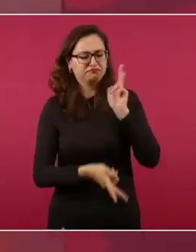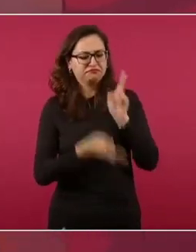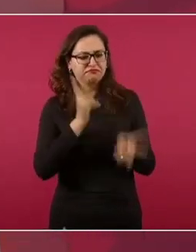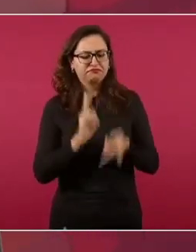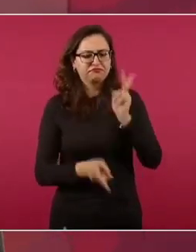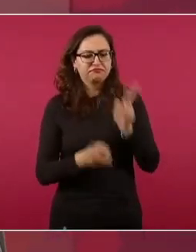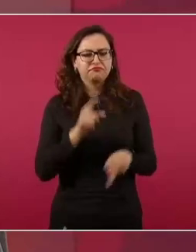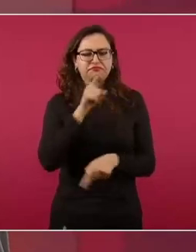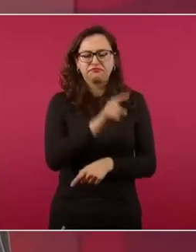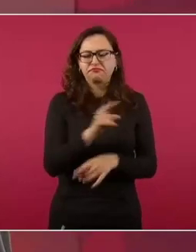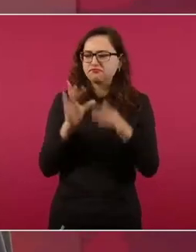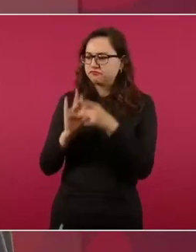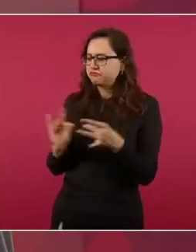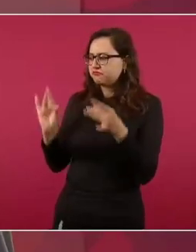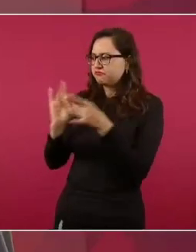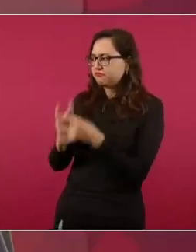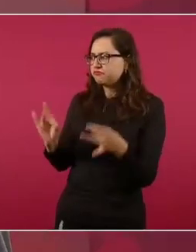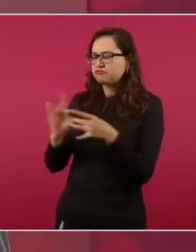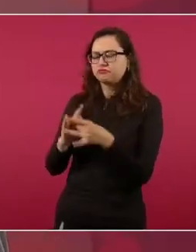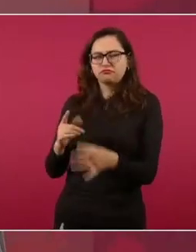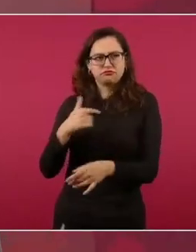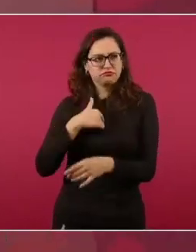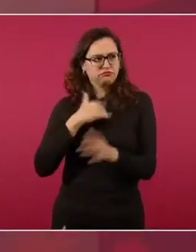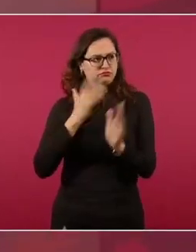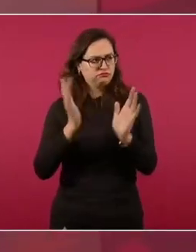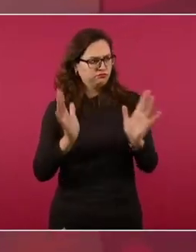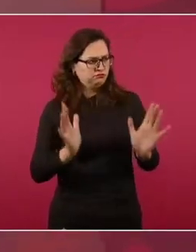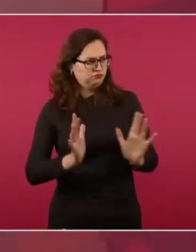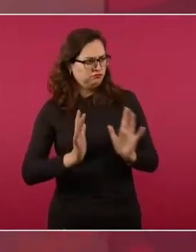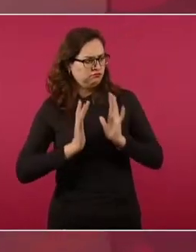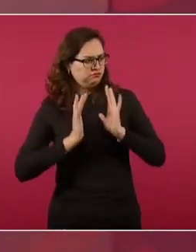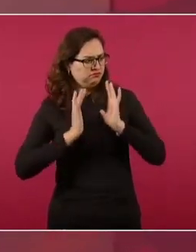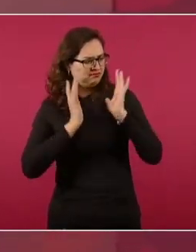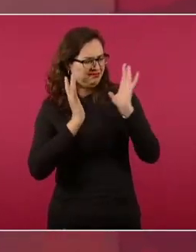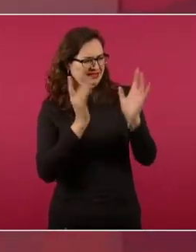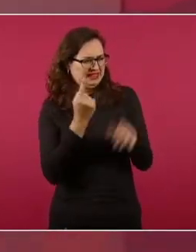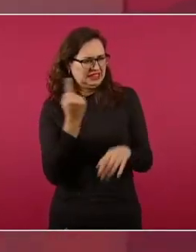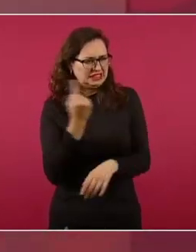Por el nivel de perversidad.